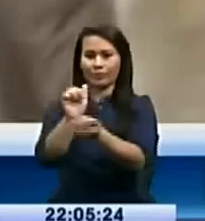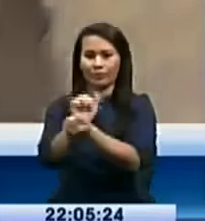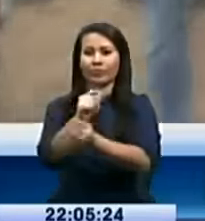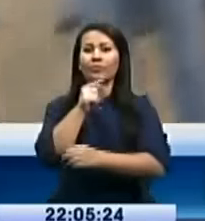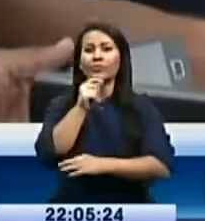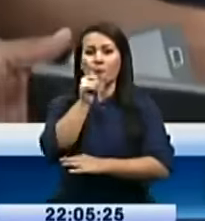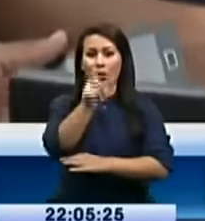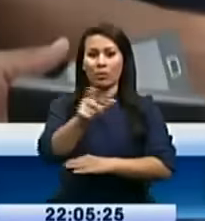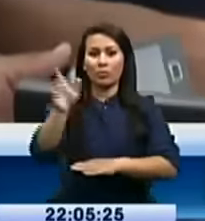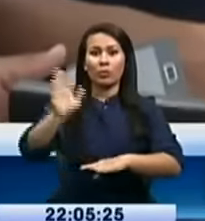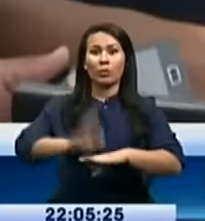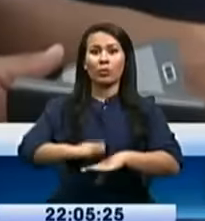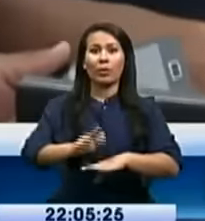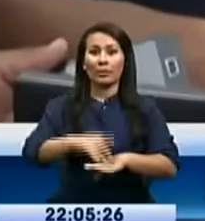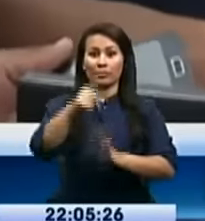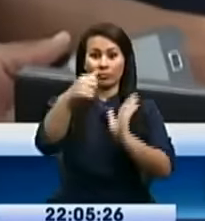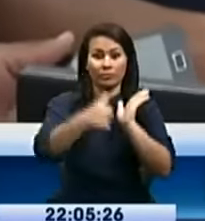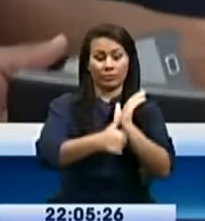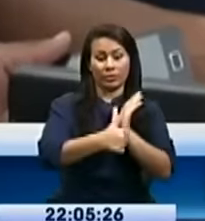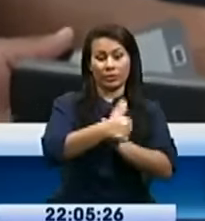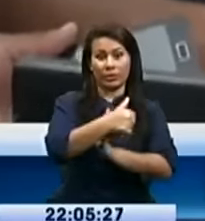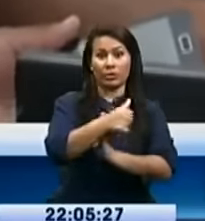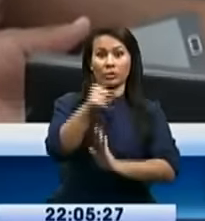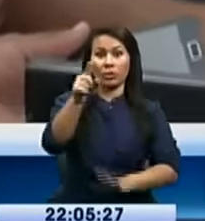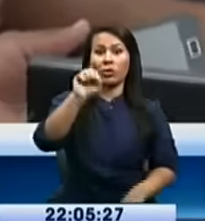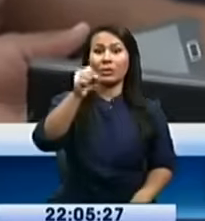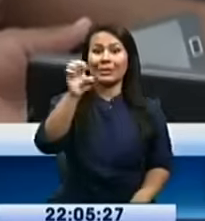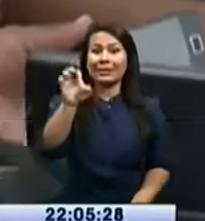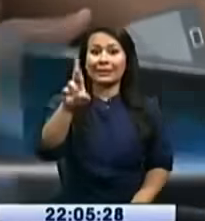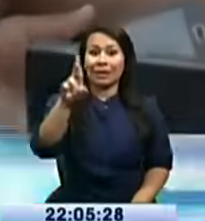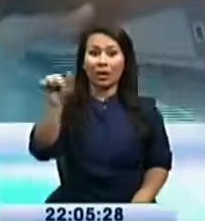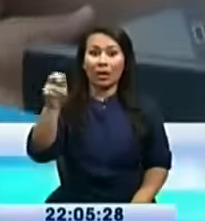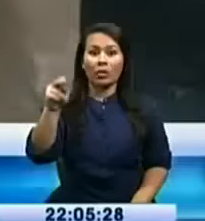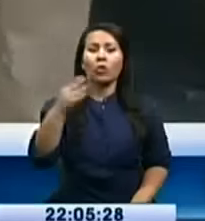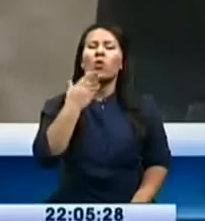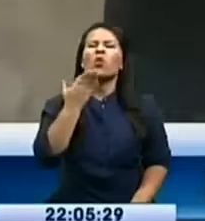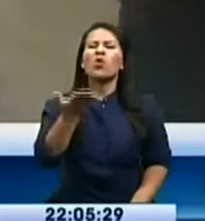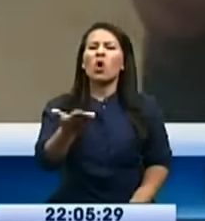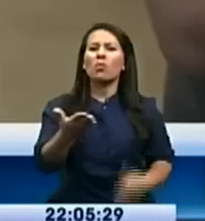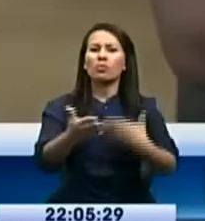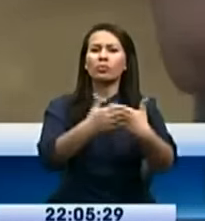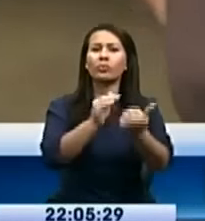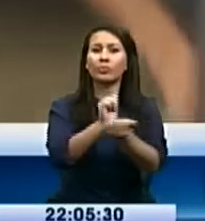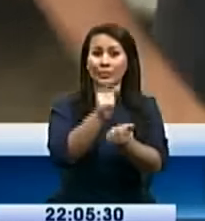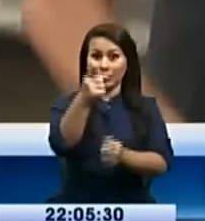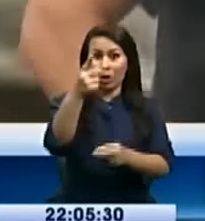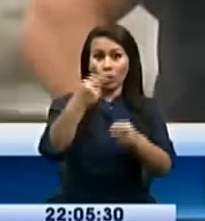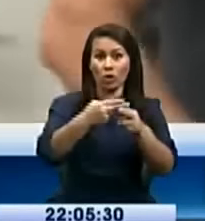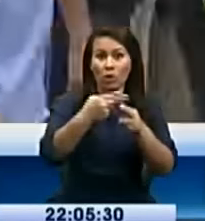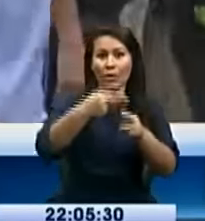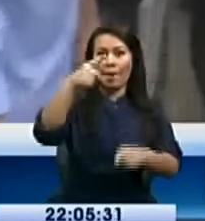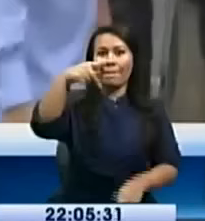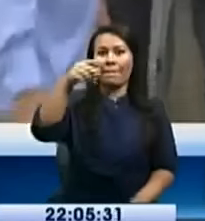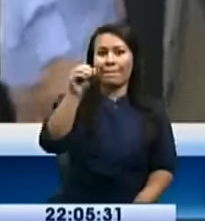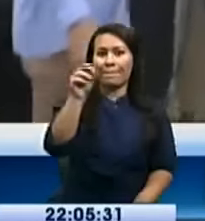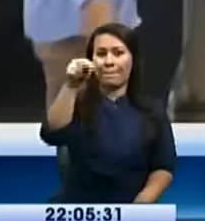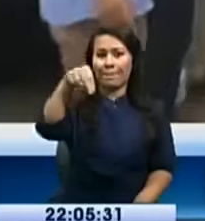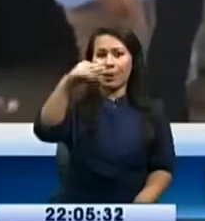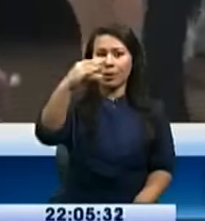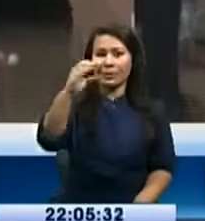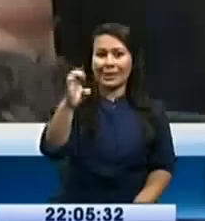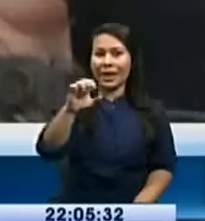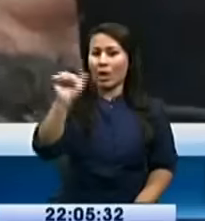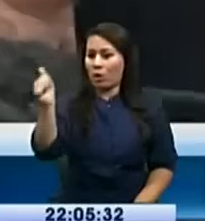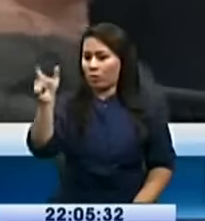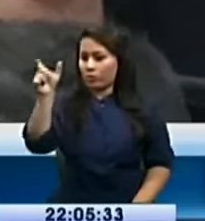presuntos asesinos. El ministro Serrano relató cómo se capturó a los implicados, identificados como Ponce M y alias El